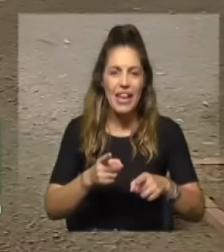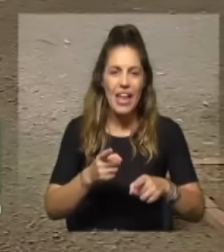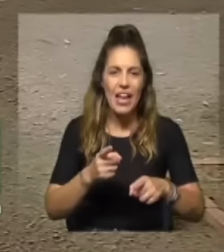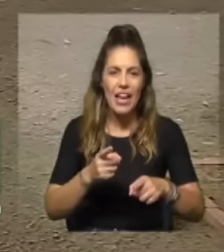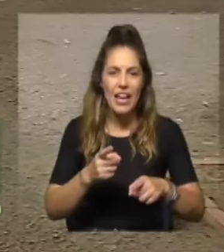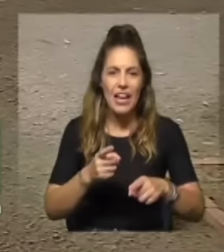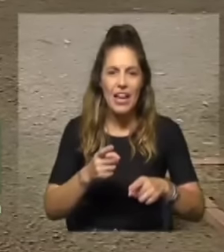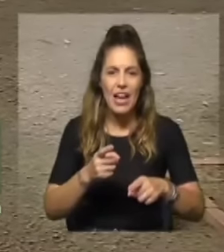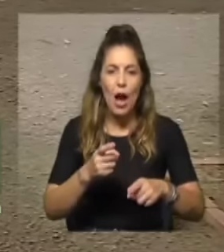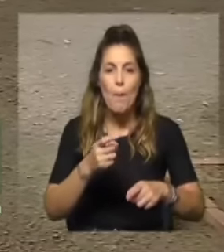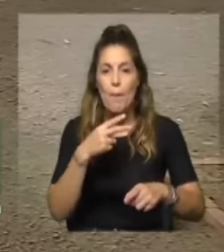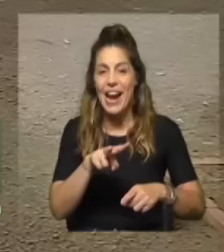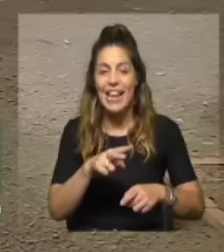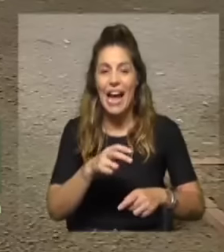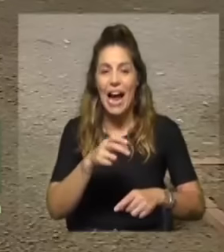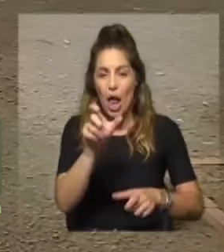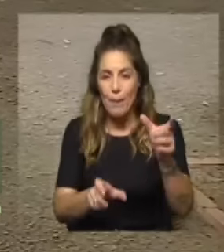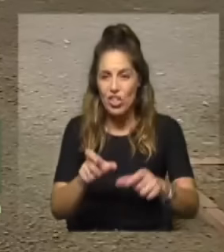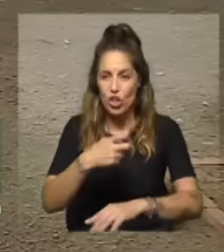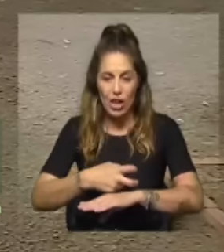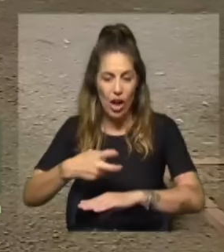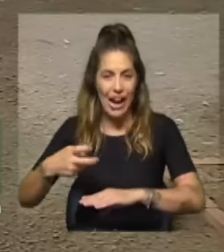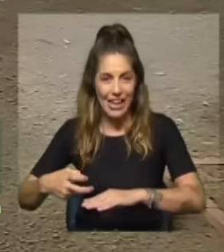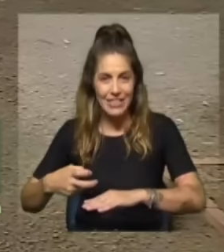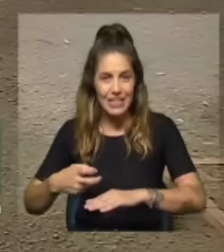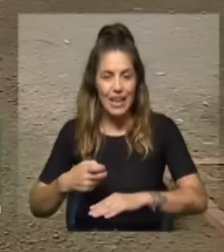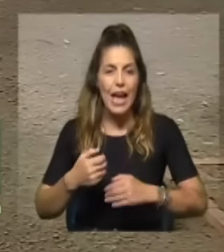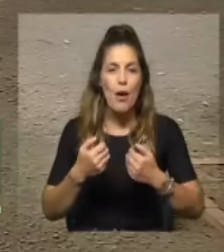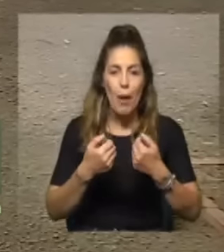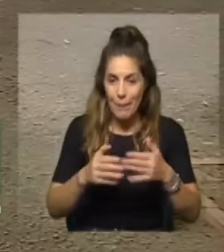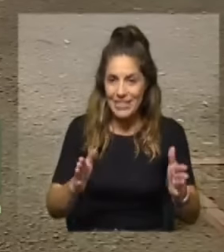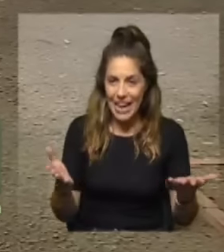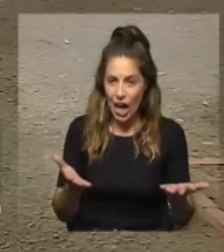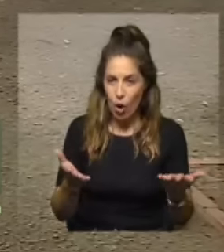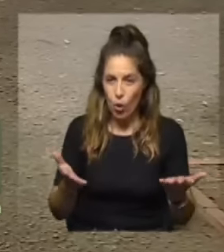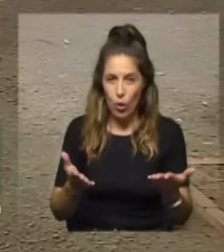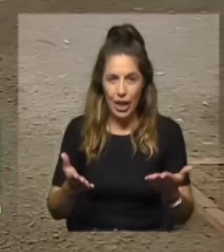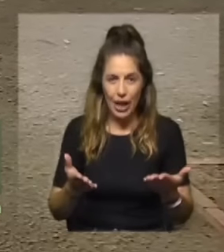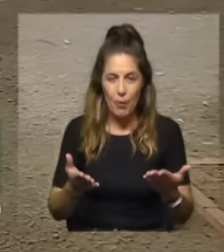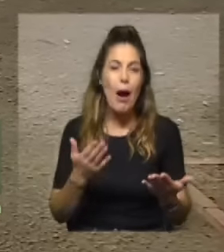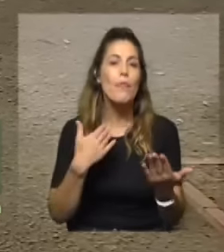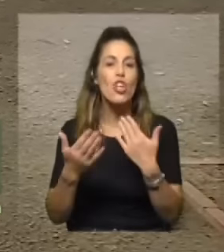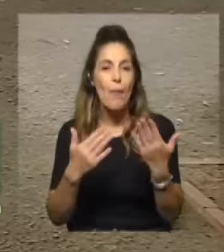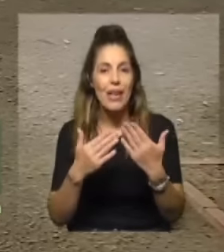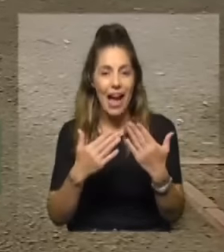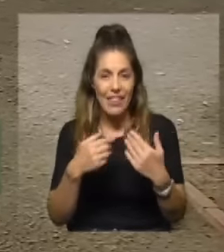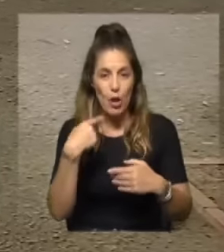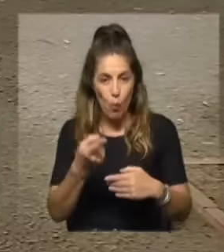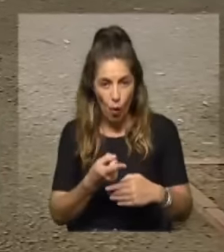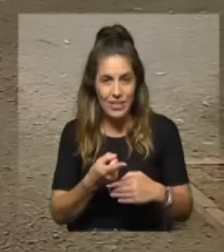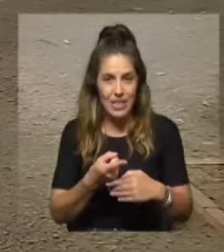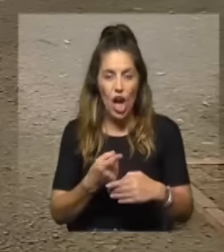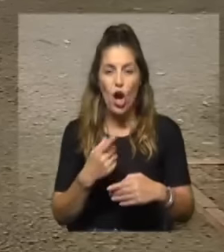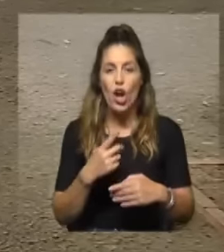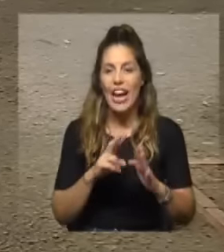almides personas en situación de calle está previsto que comience en algunos minutos desde aquí vamos a estar conversando con El Vocero de la policía Pablo